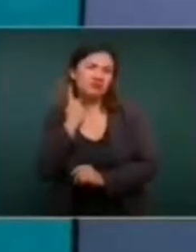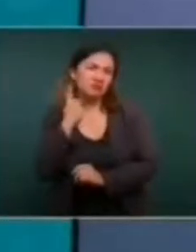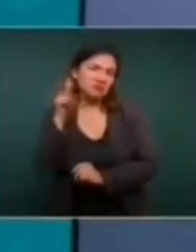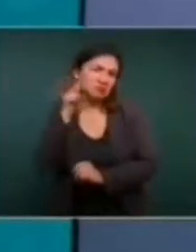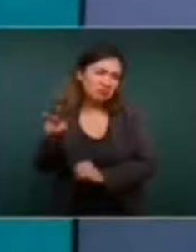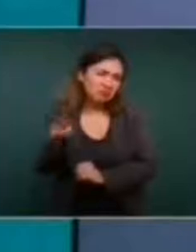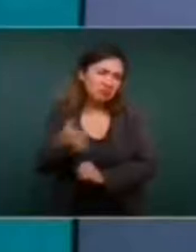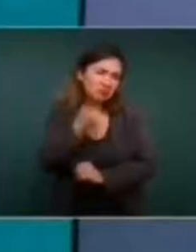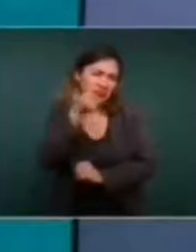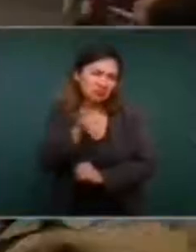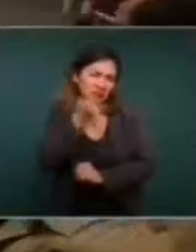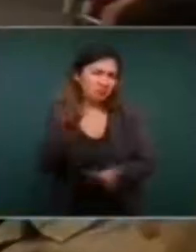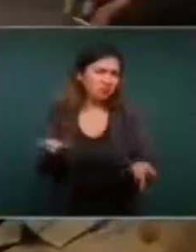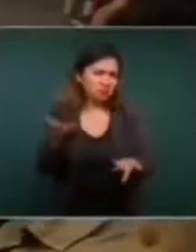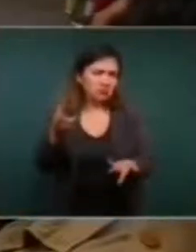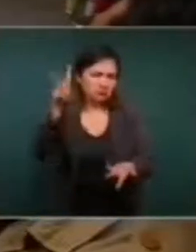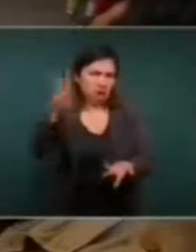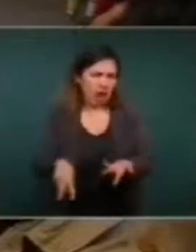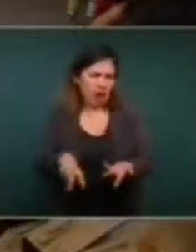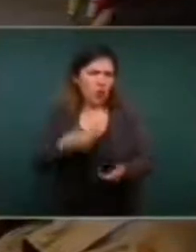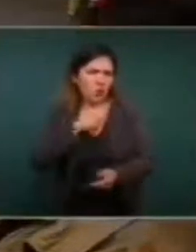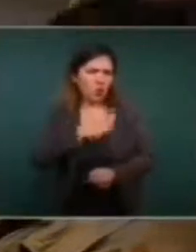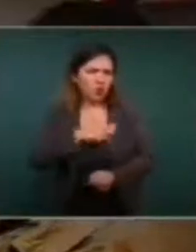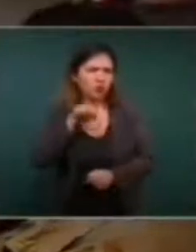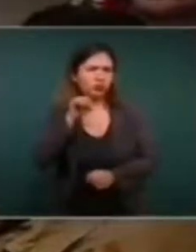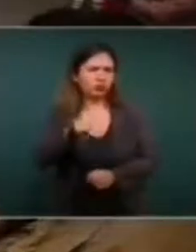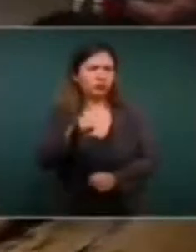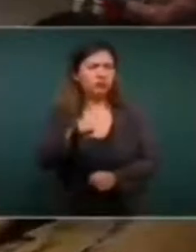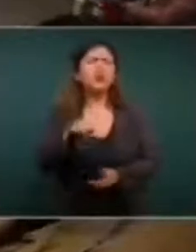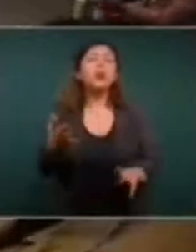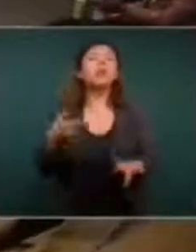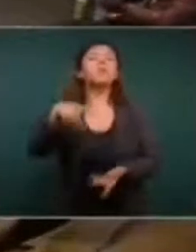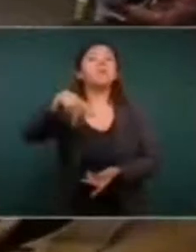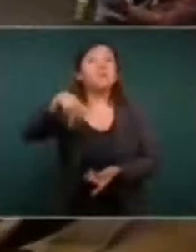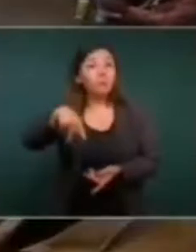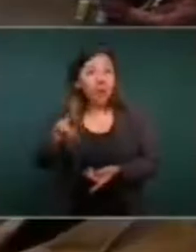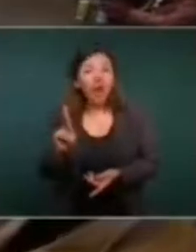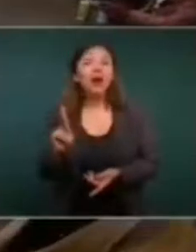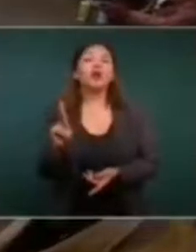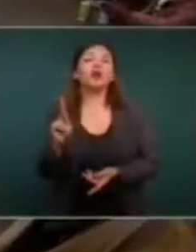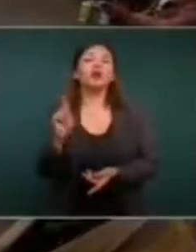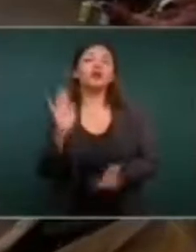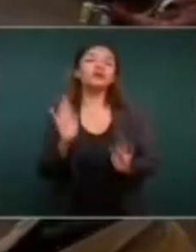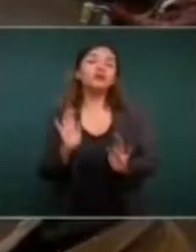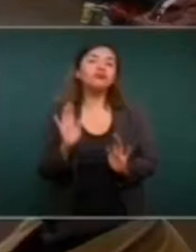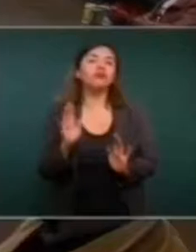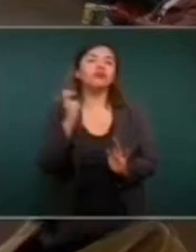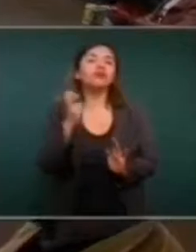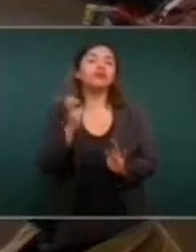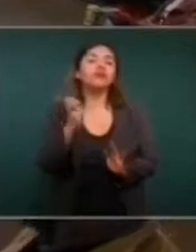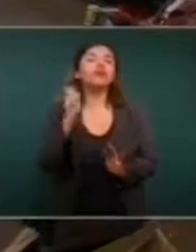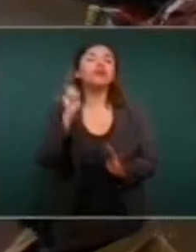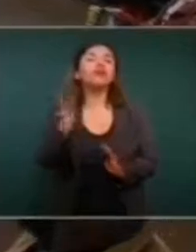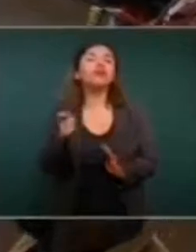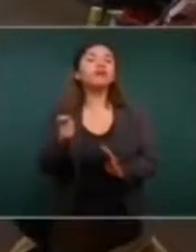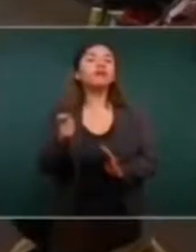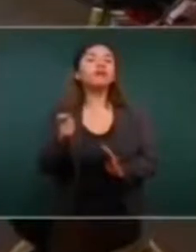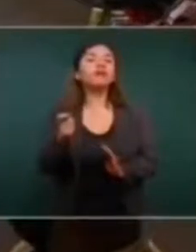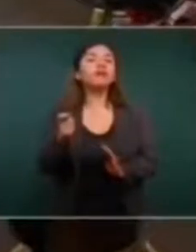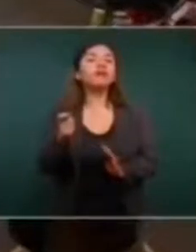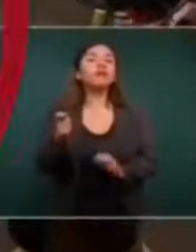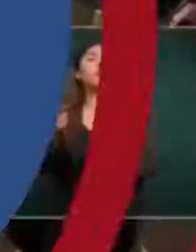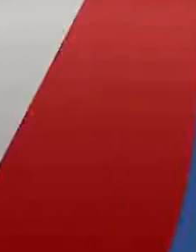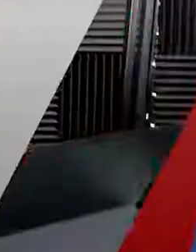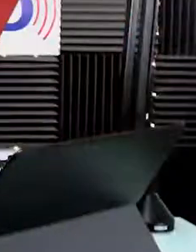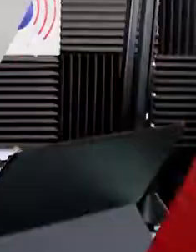además es legítimo no pero son los que no